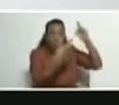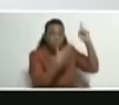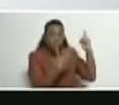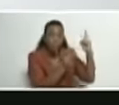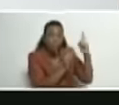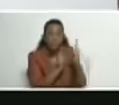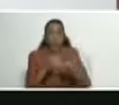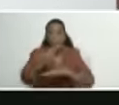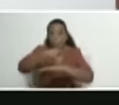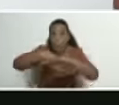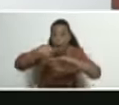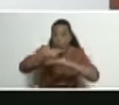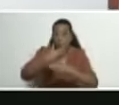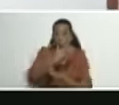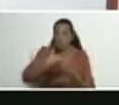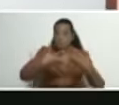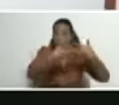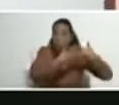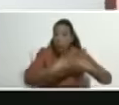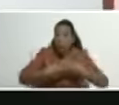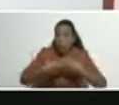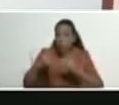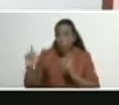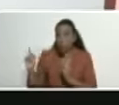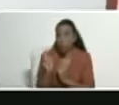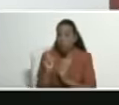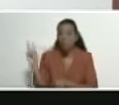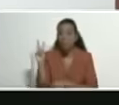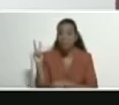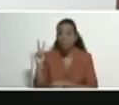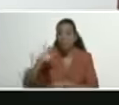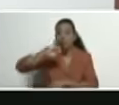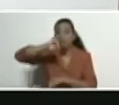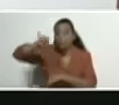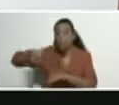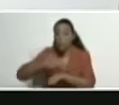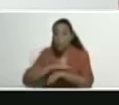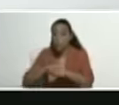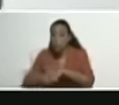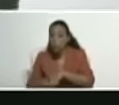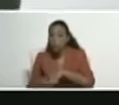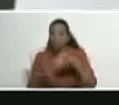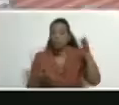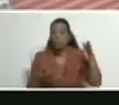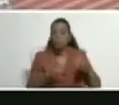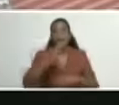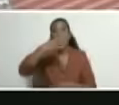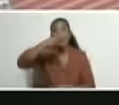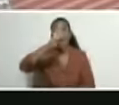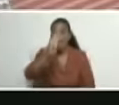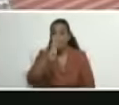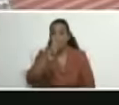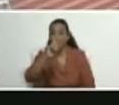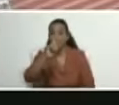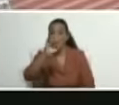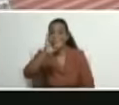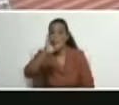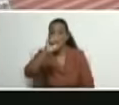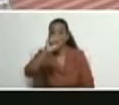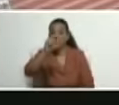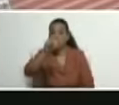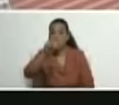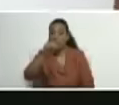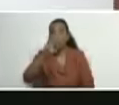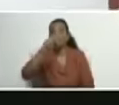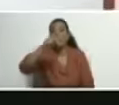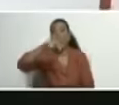Con el gobierno de los Estados Unidos a su lado se encuentra el subsecretario de Estado, Brian Nichols, firmante de los